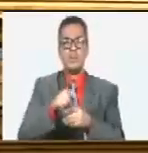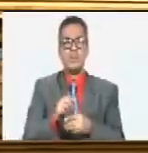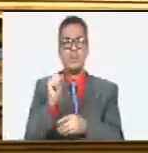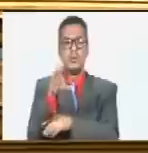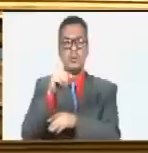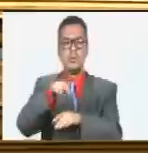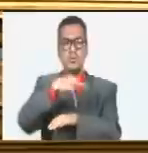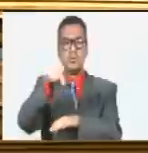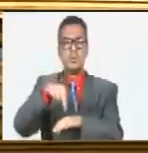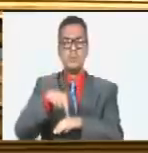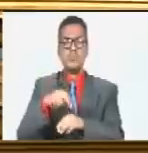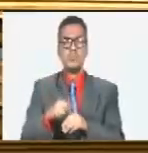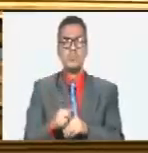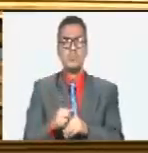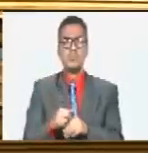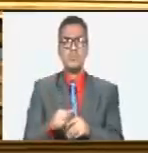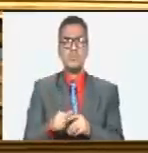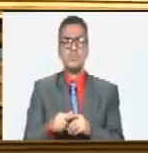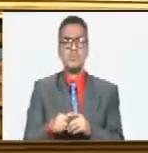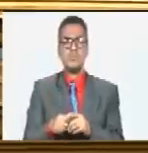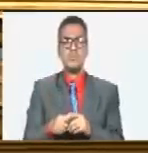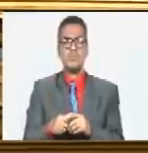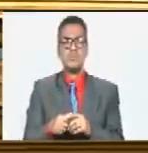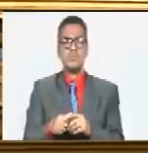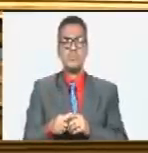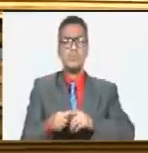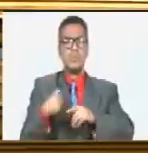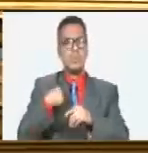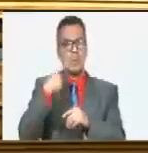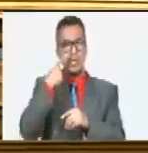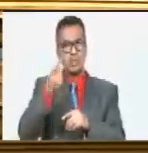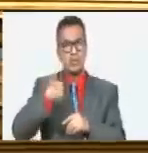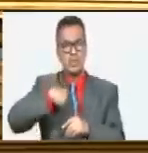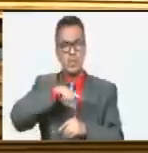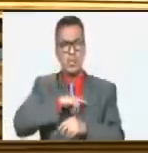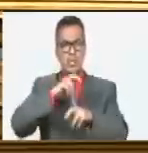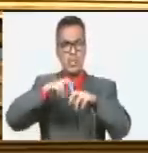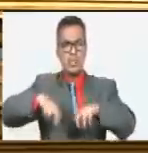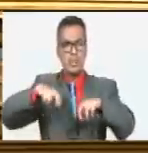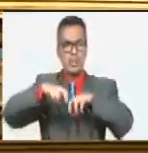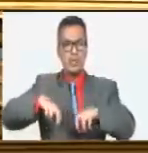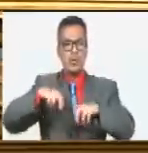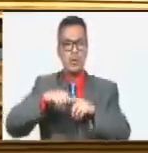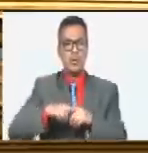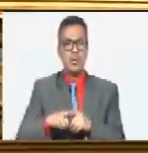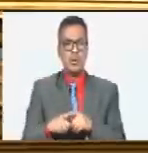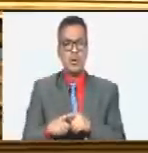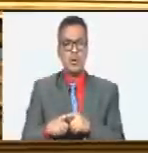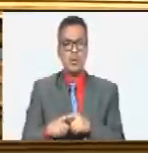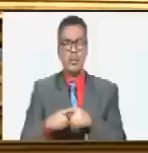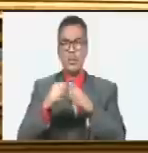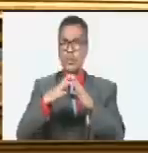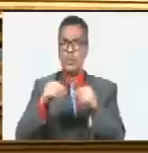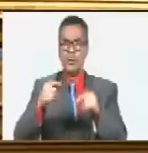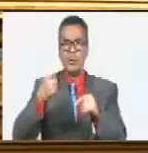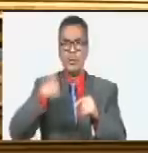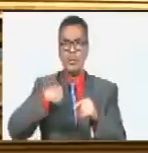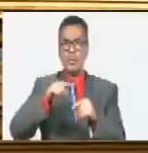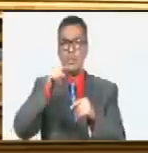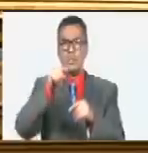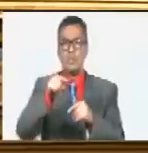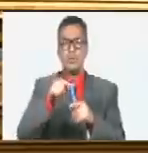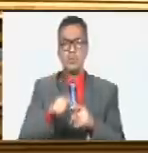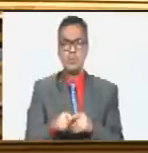Nacional de Venezuela. Y si revisamos el espíritu de ese